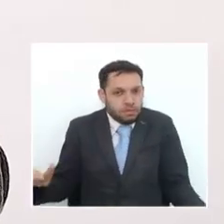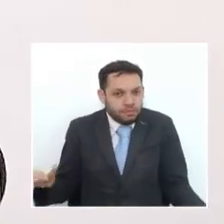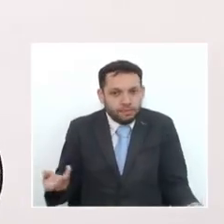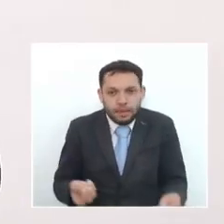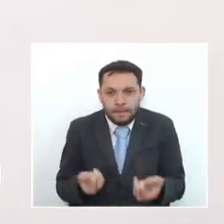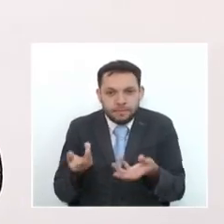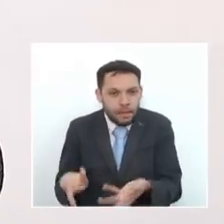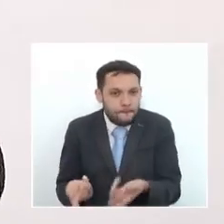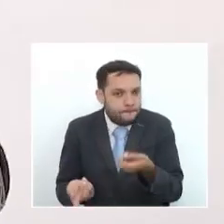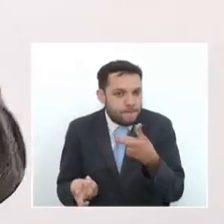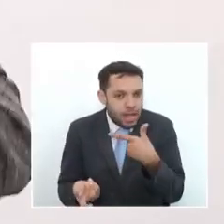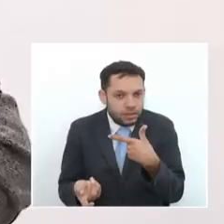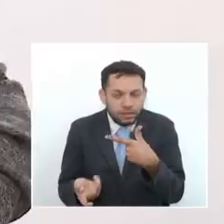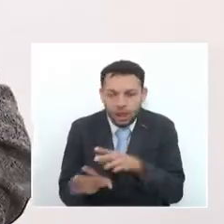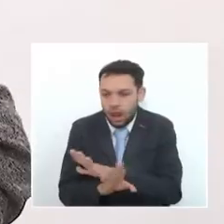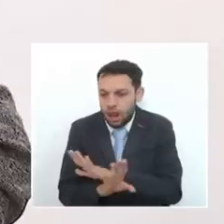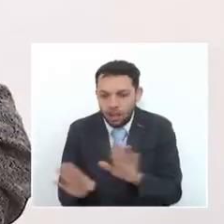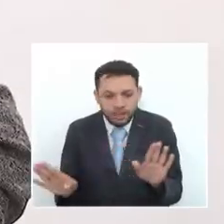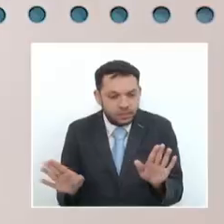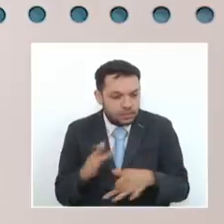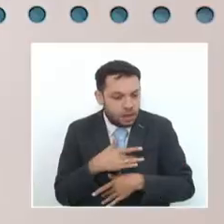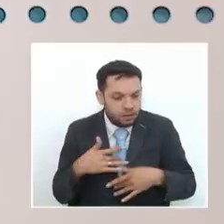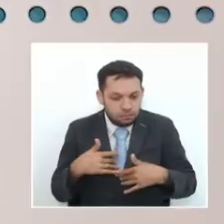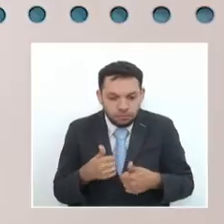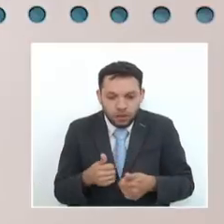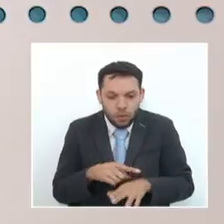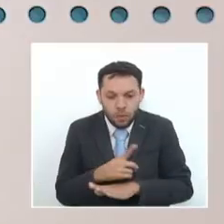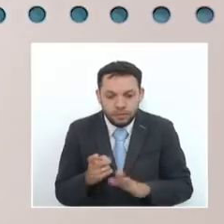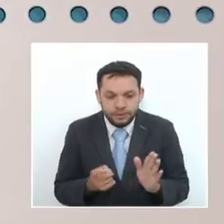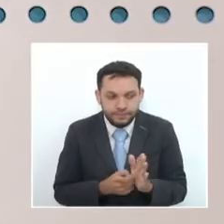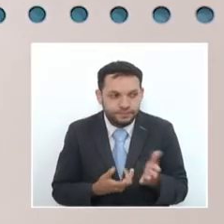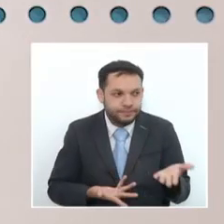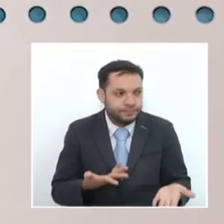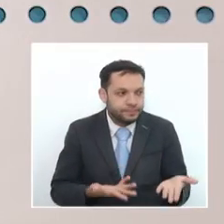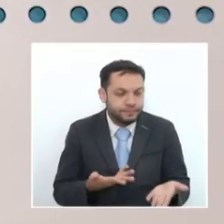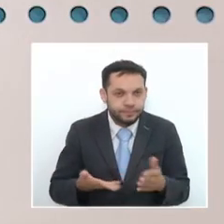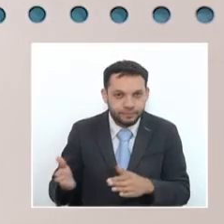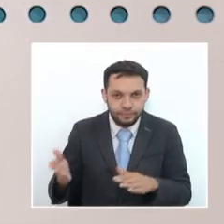ni medicamentos ni más exámenes. Bueno, muchachos, acá.